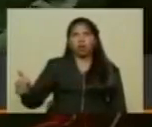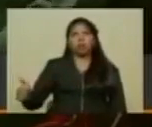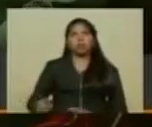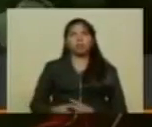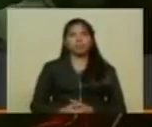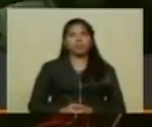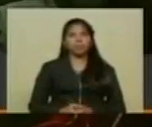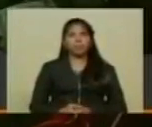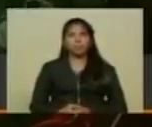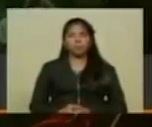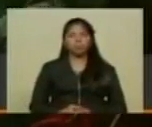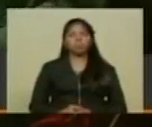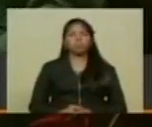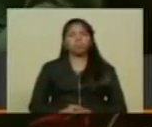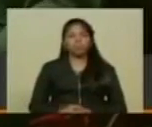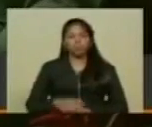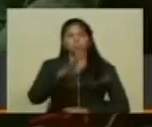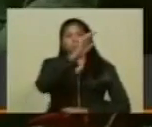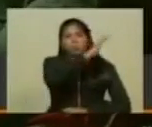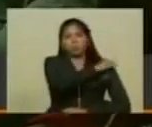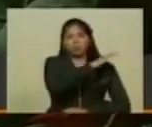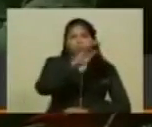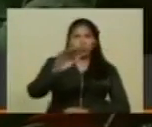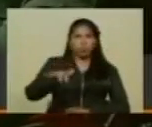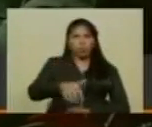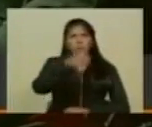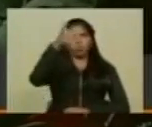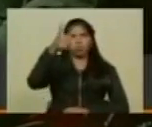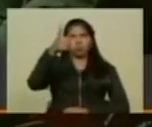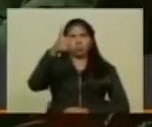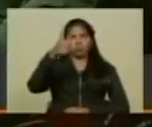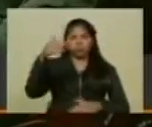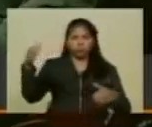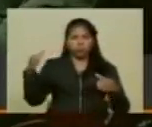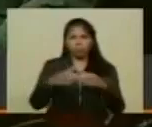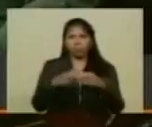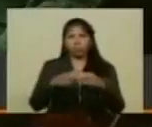Almirante Herrera Balsa, comandante de nuestra Armada Bolivariana.